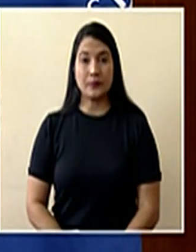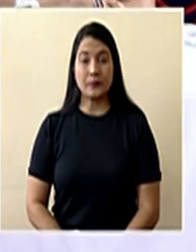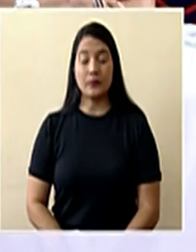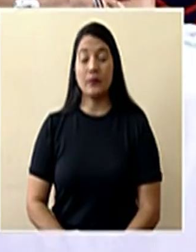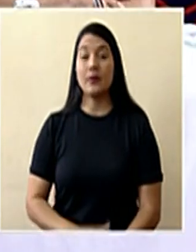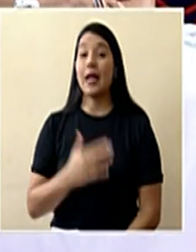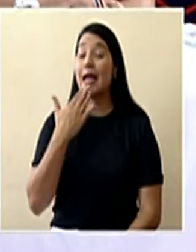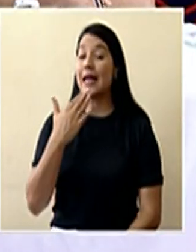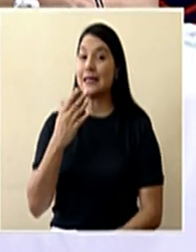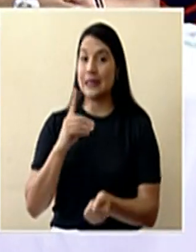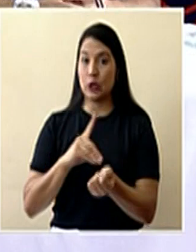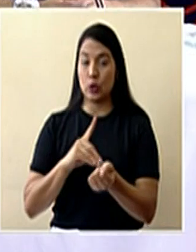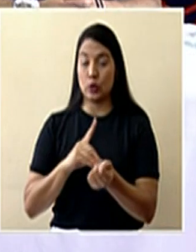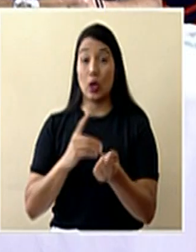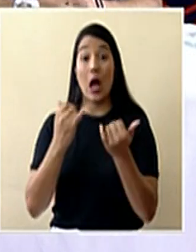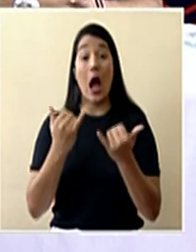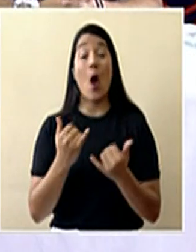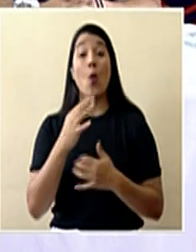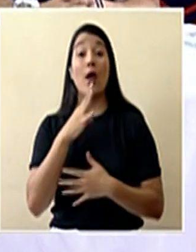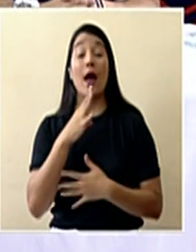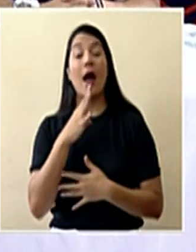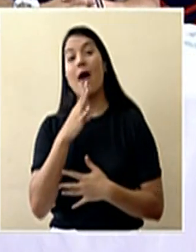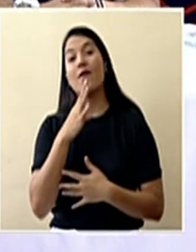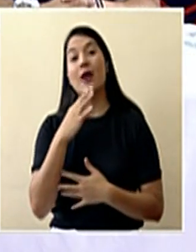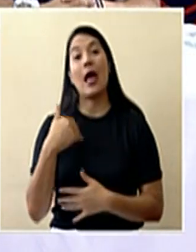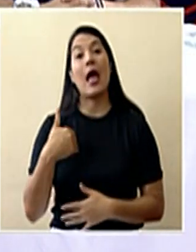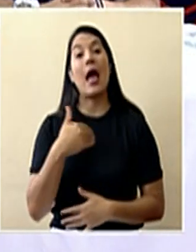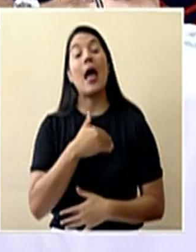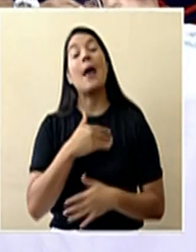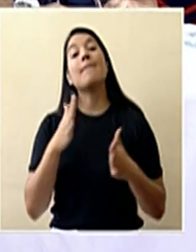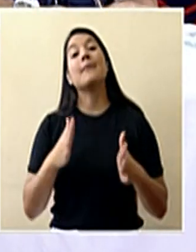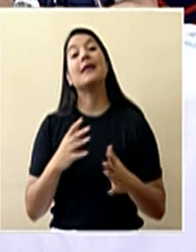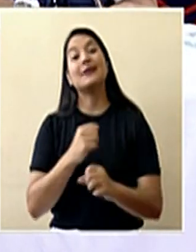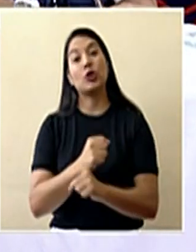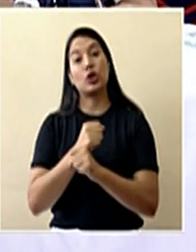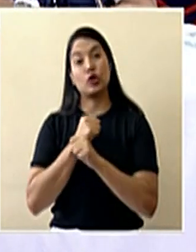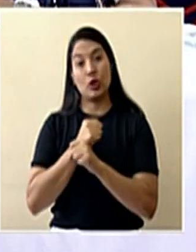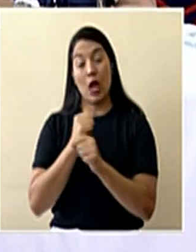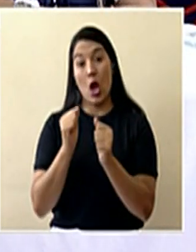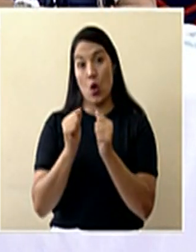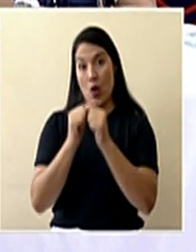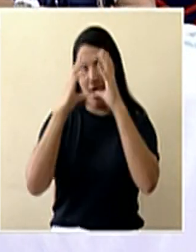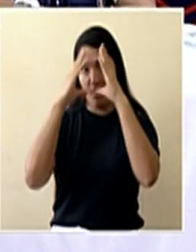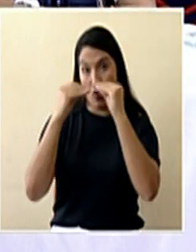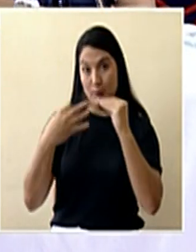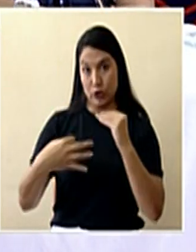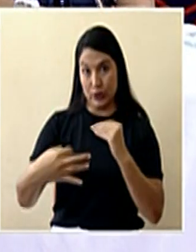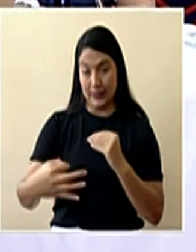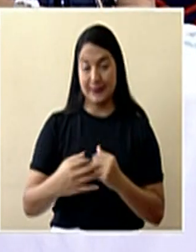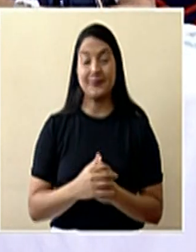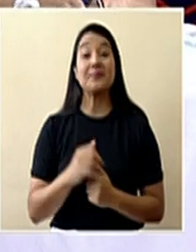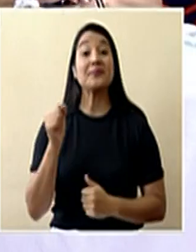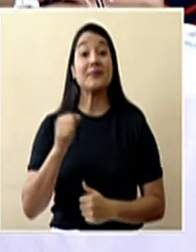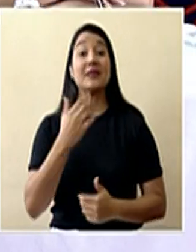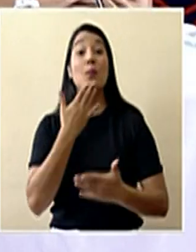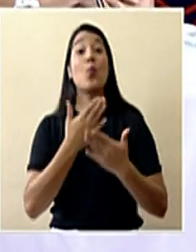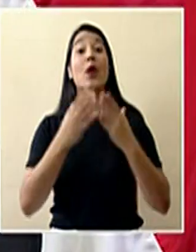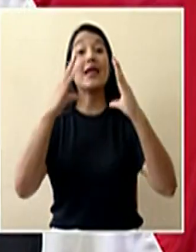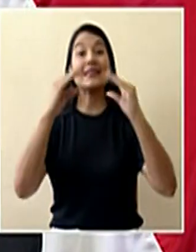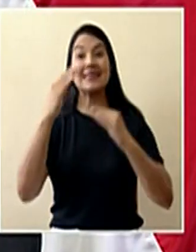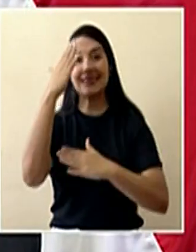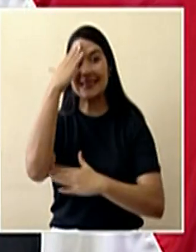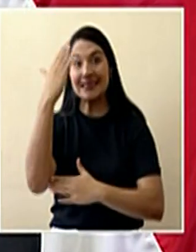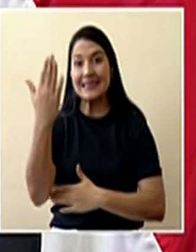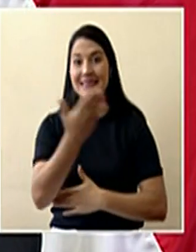Muchas gracias, doctor. Recibimos el mensaje del ministro de Seguridad con el reporte diario. Sí, muy buenas tardes, un saludo para